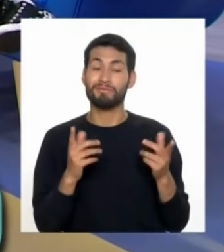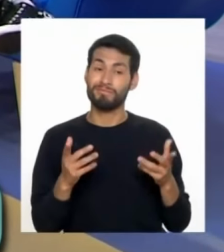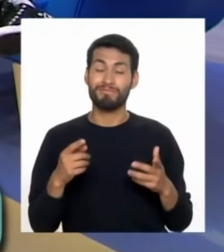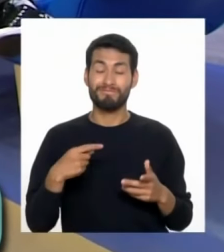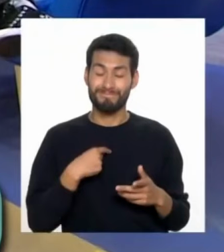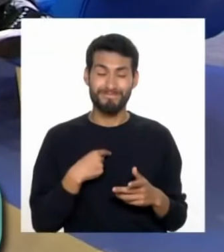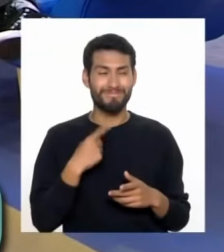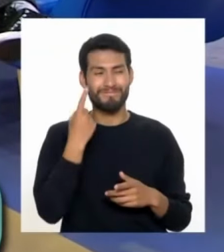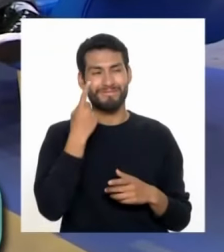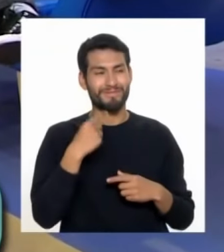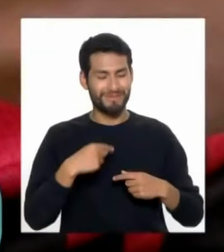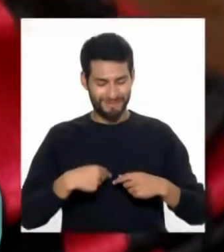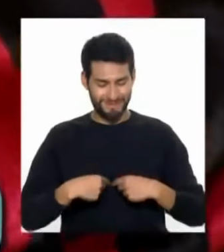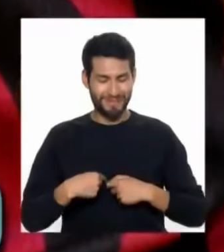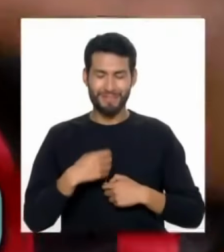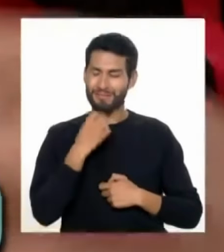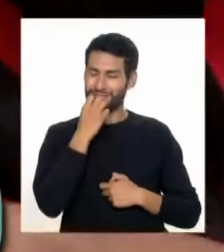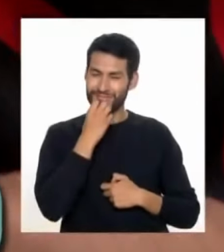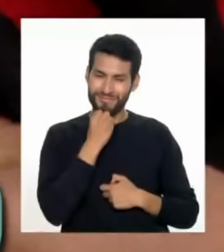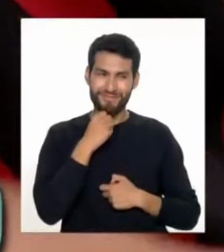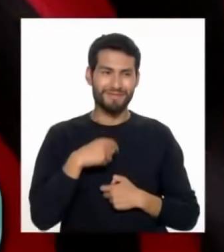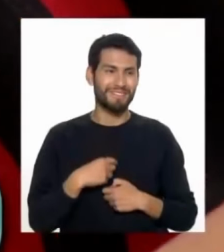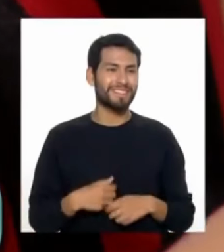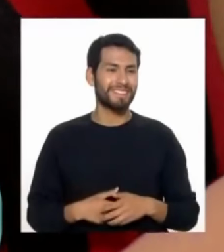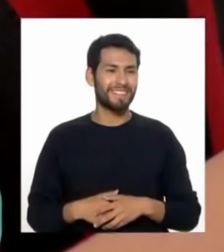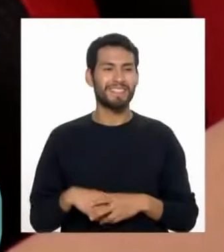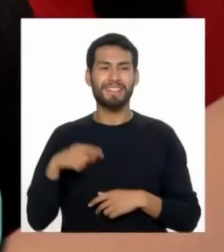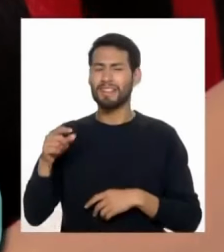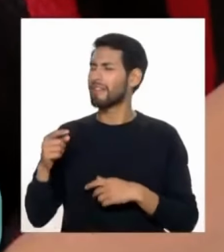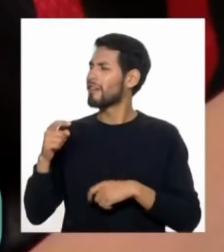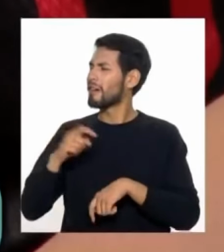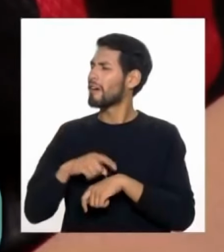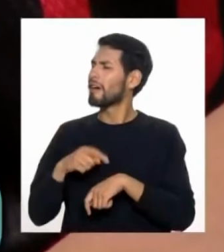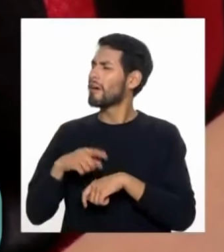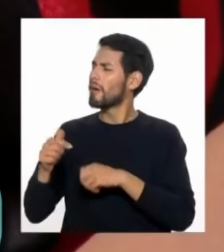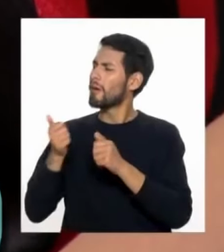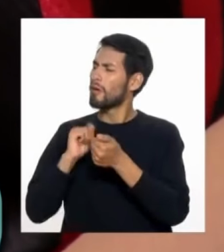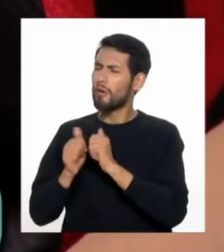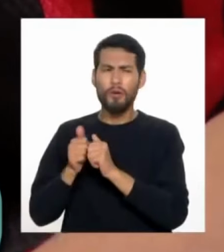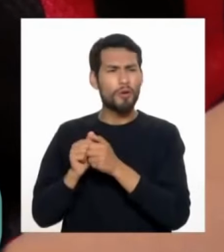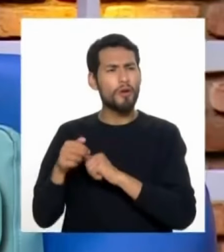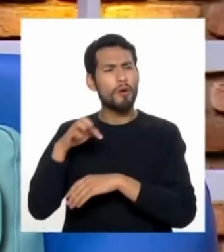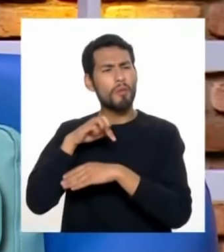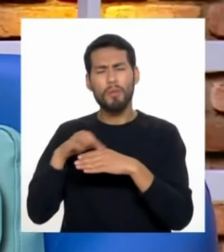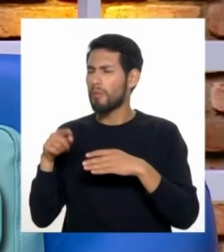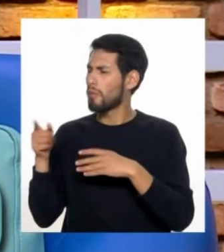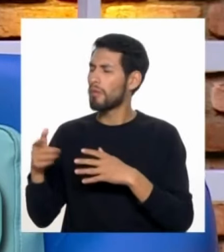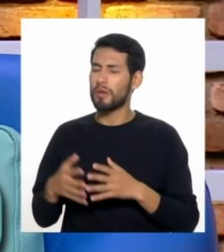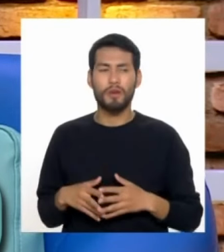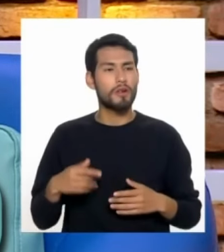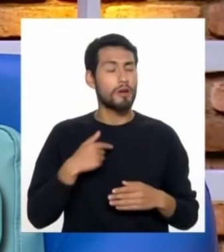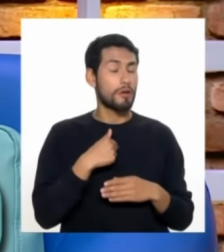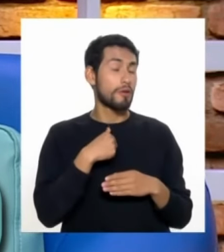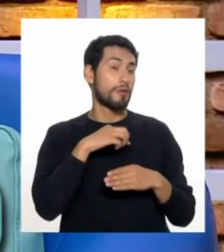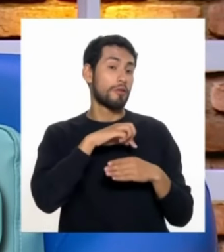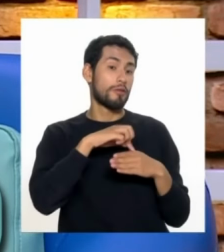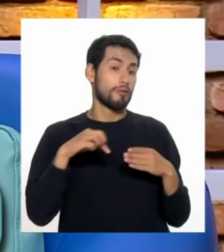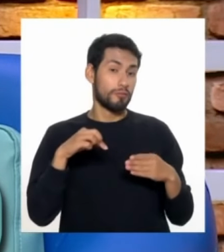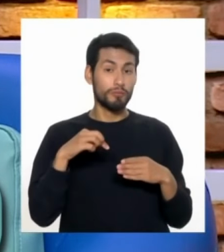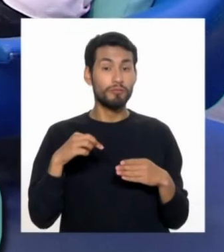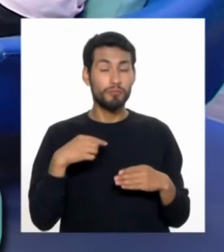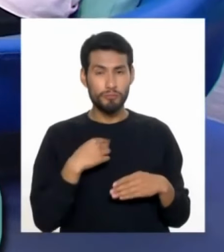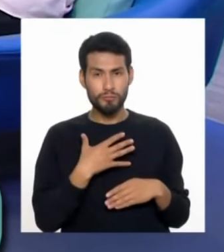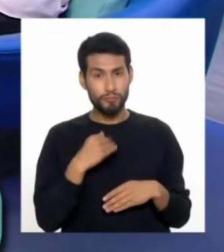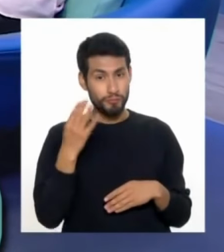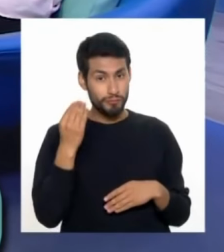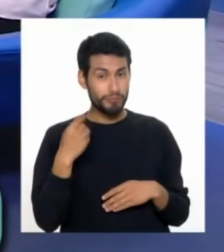yo me quedo con esta 2. Oh, está muy bonito. Pues. ¿Cuánto tiempo ya llevas compitiendo de manera profesional? Profesional, la edad de